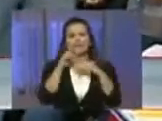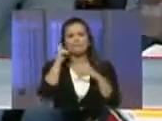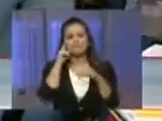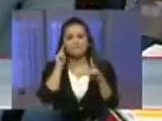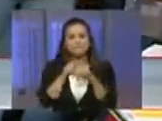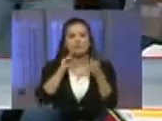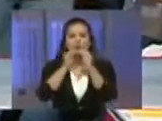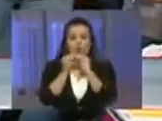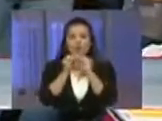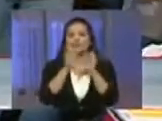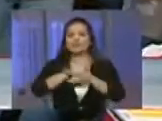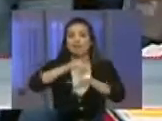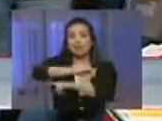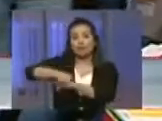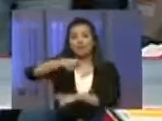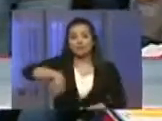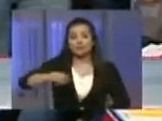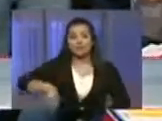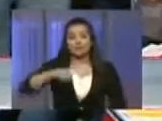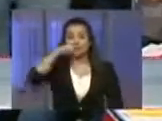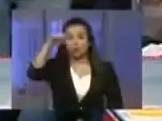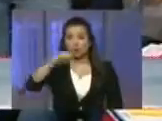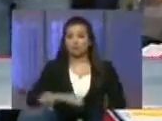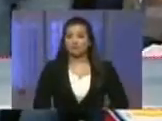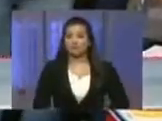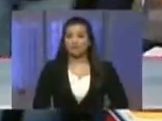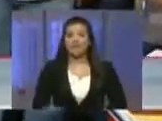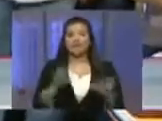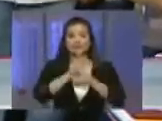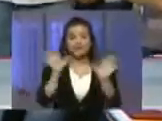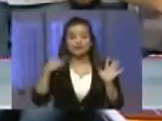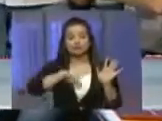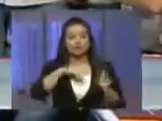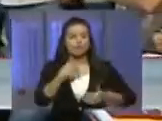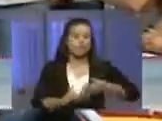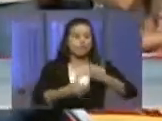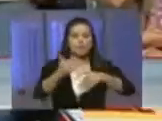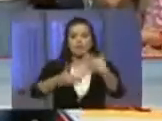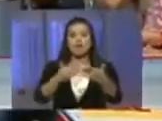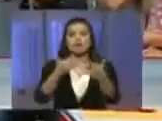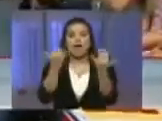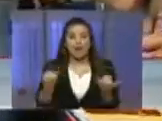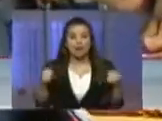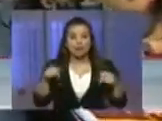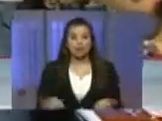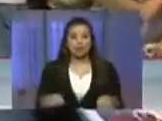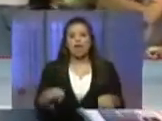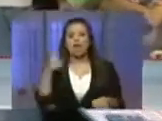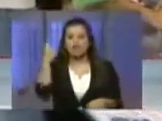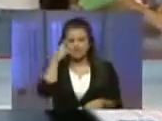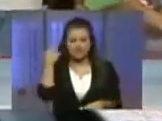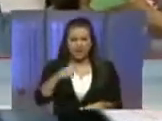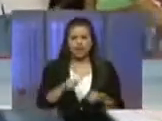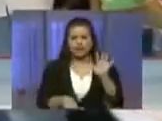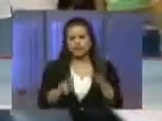una orden de nuestro presidente Nicolás Maduro Moro donde estamos avanzando y a la presente fecha llevamos